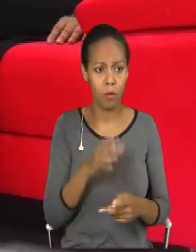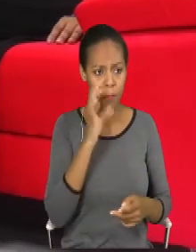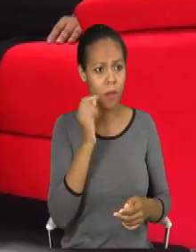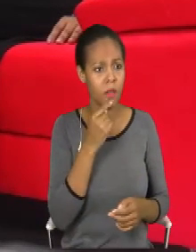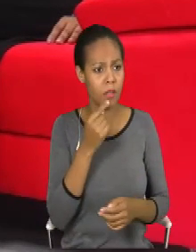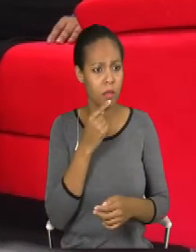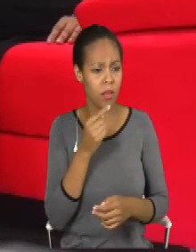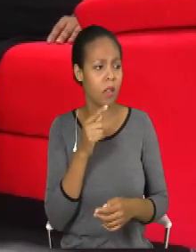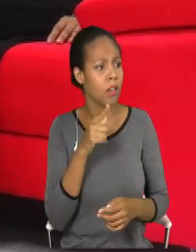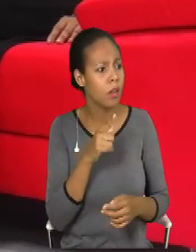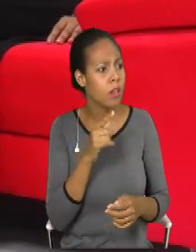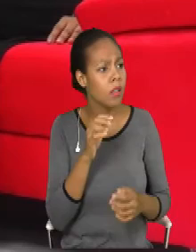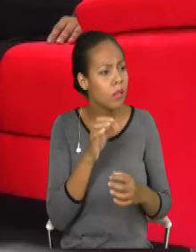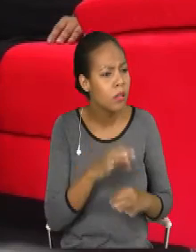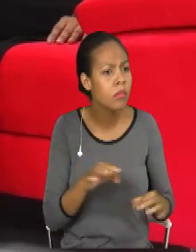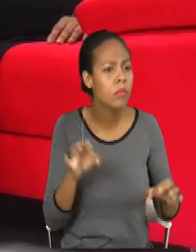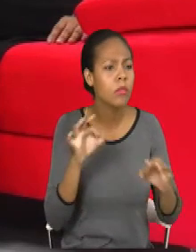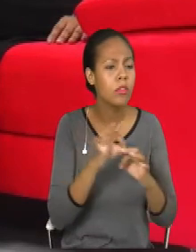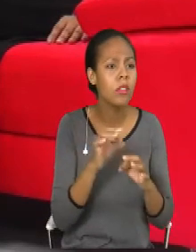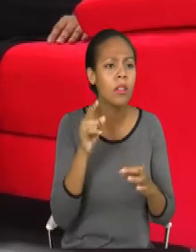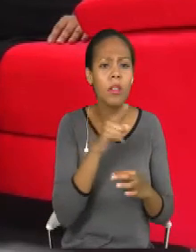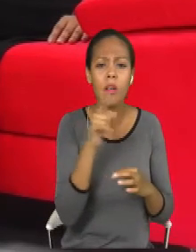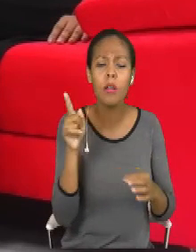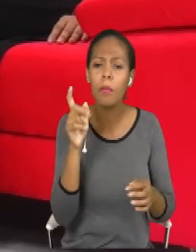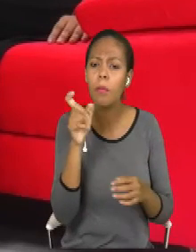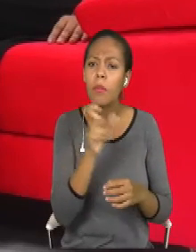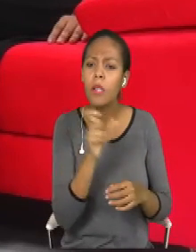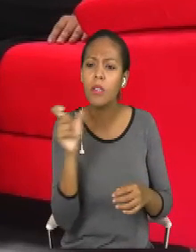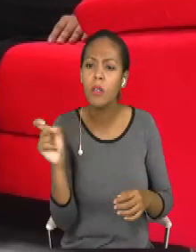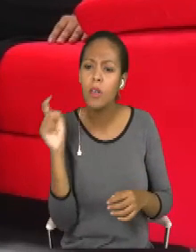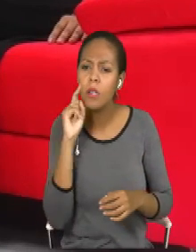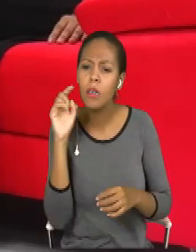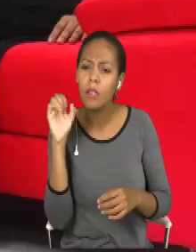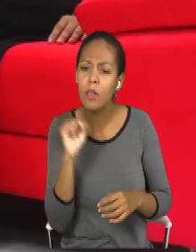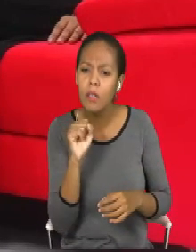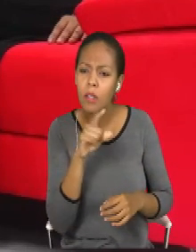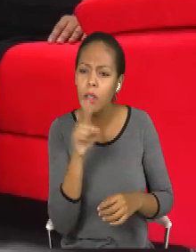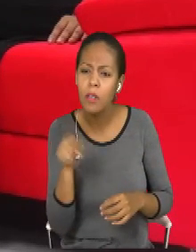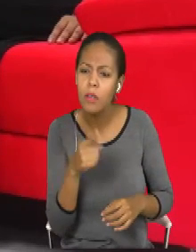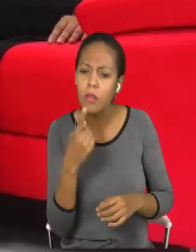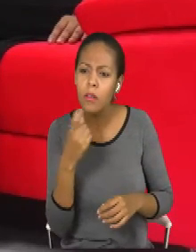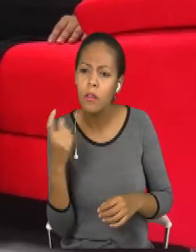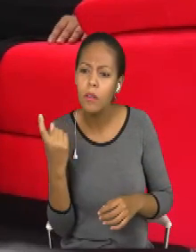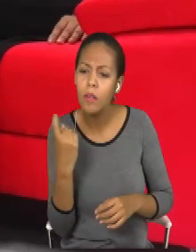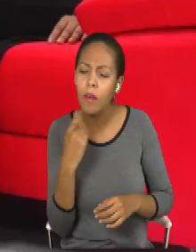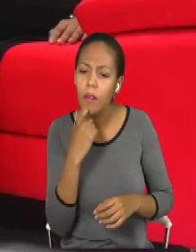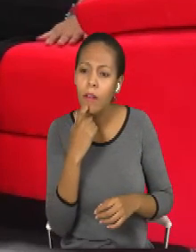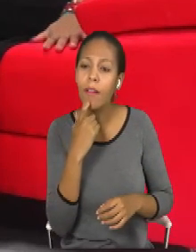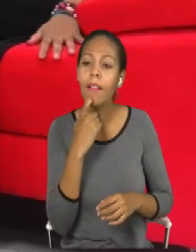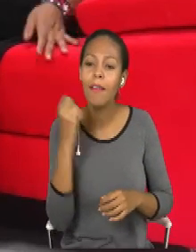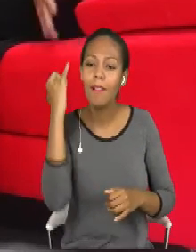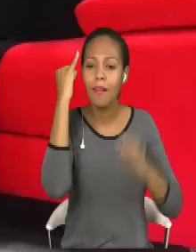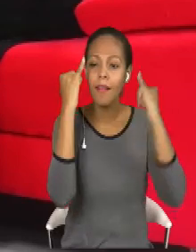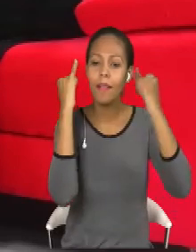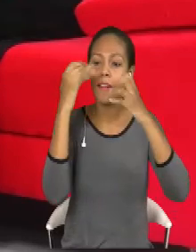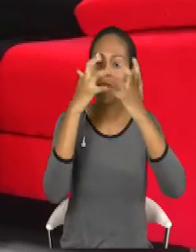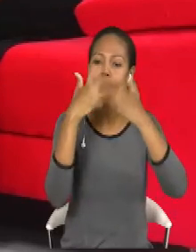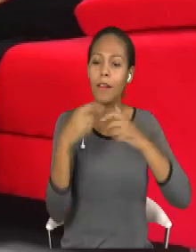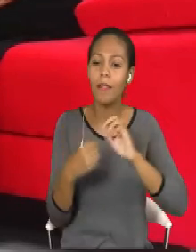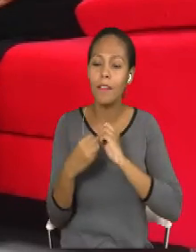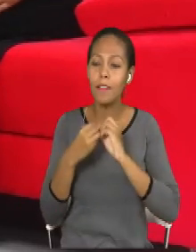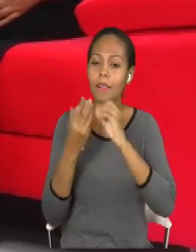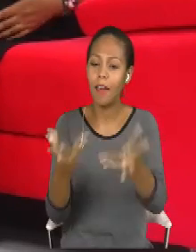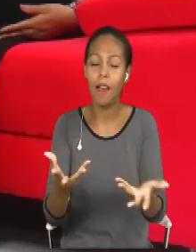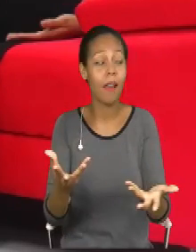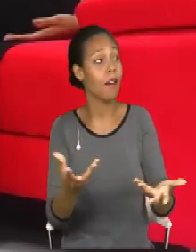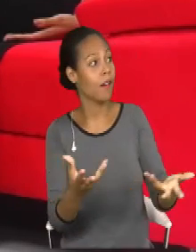los puntos de dolor de los seres humanos, y una vez detectados, se pueden sacar ideas de negocio. Bueno, a nosotros